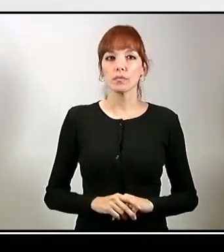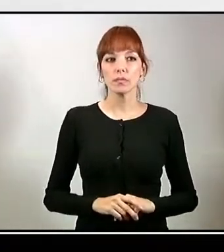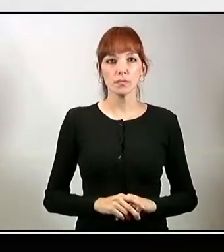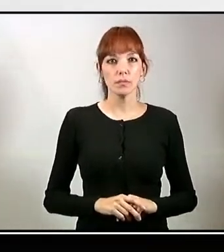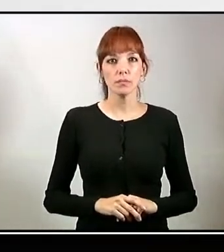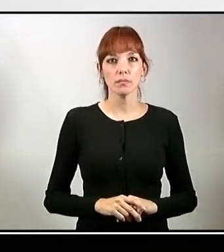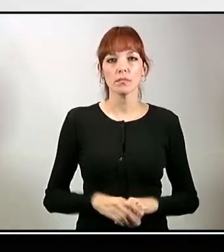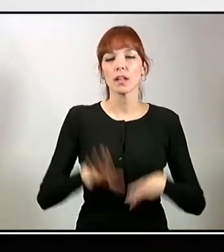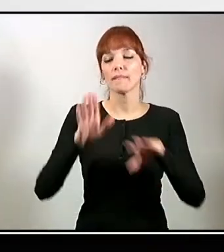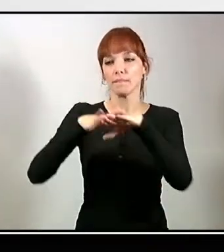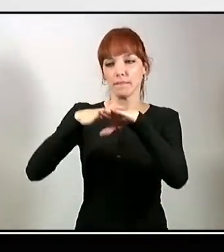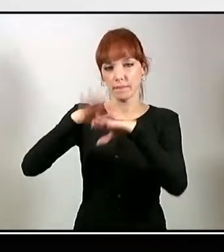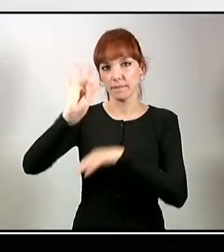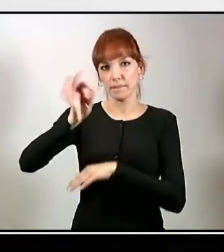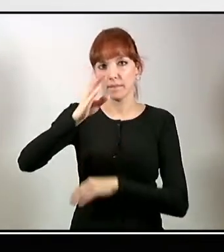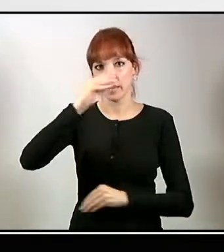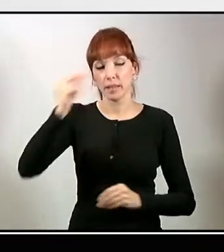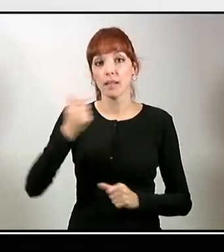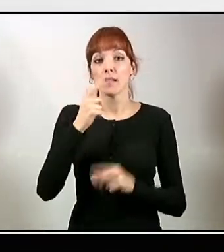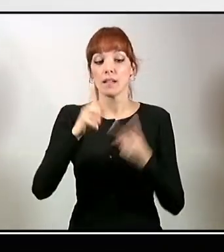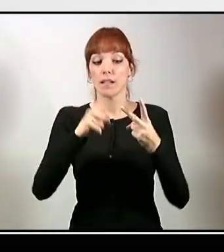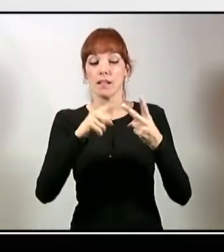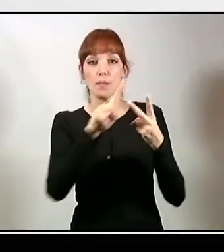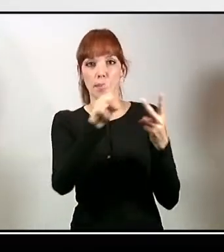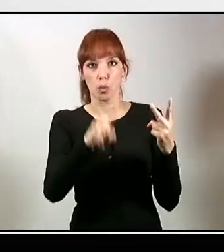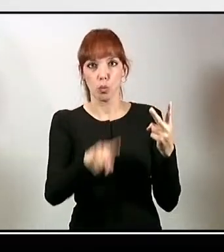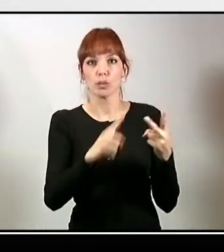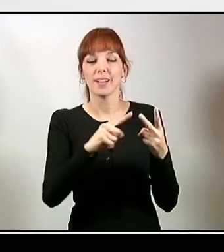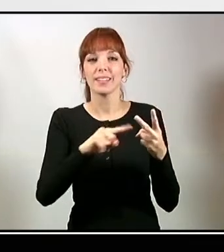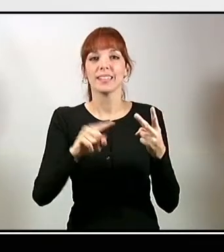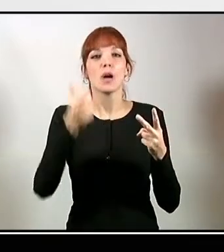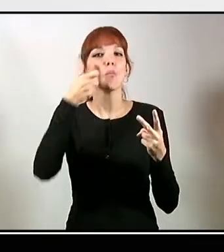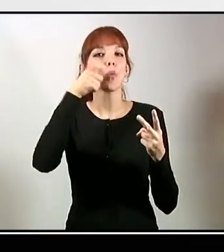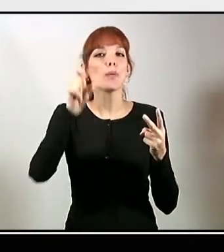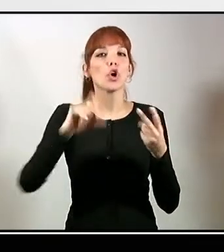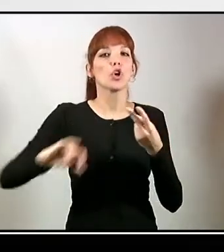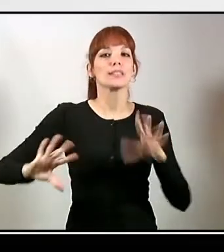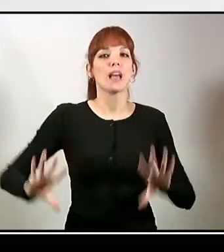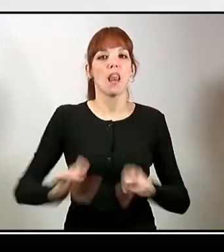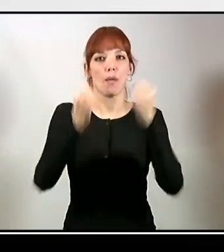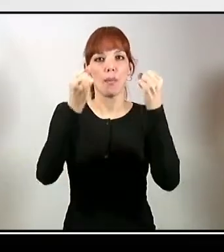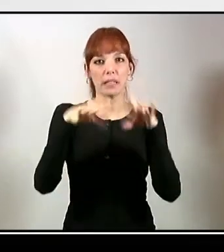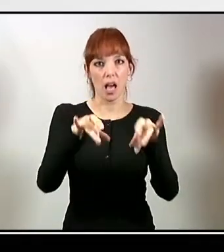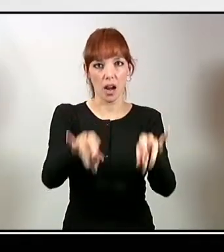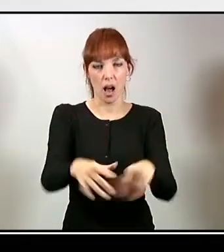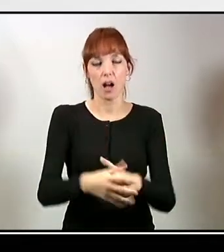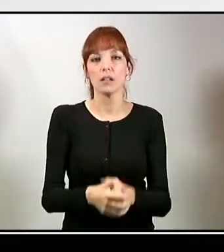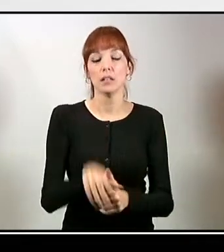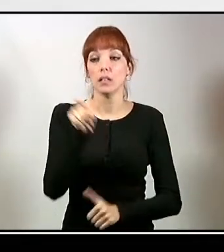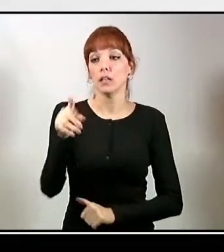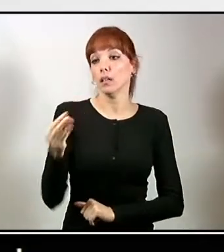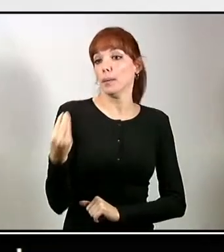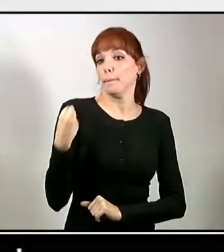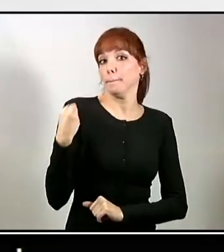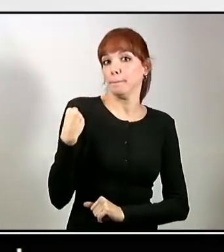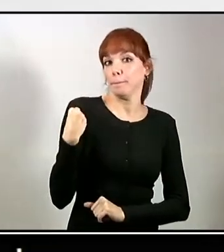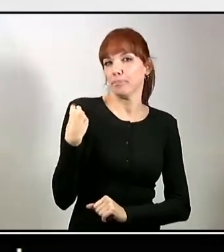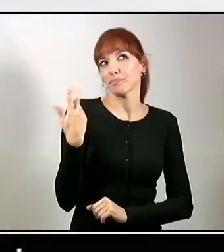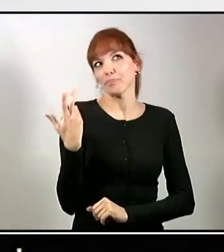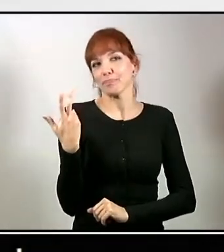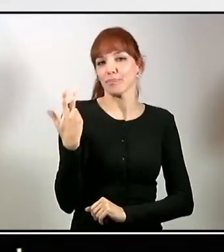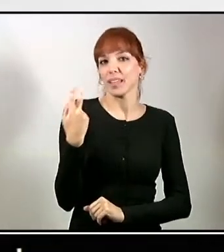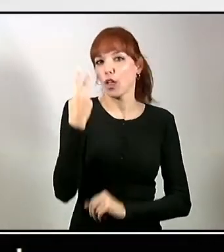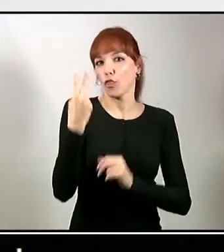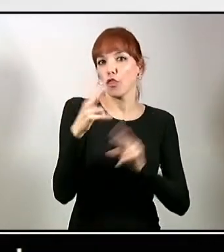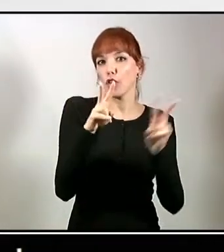Perdón, Salvatierra. Vamos a ver, el tema de Salvatierra, me preguntas, hay dos temas. El tema